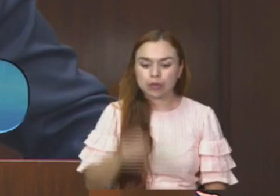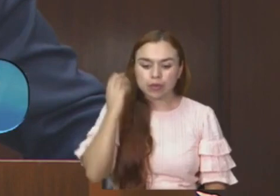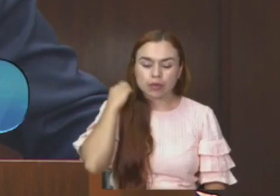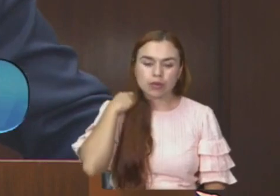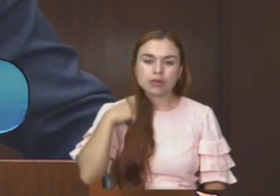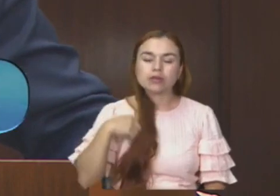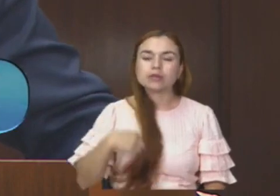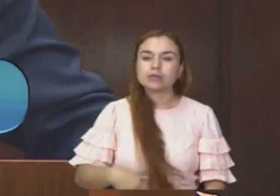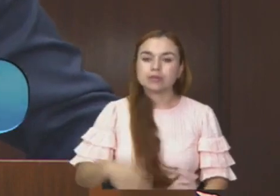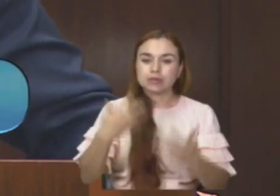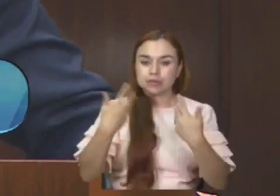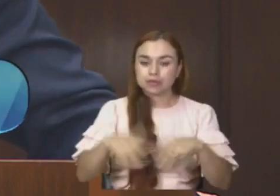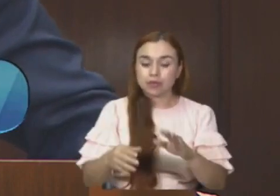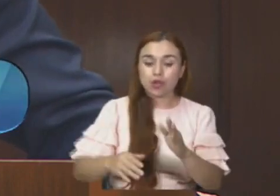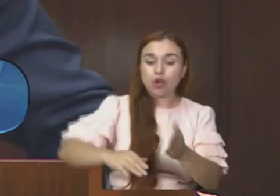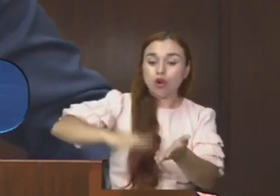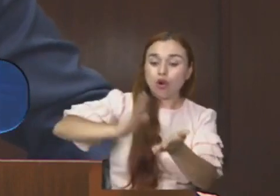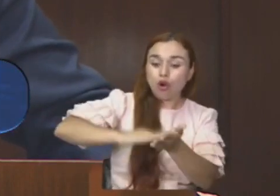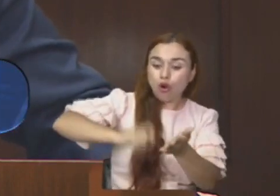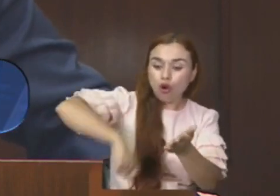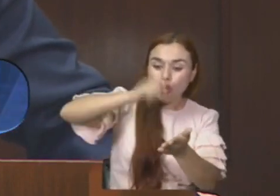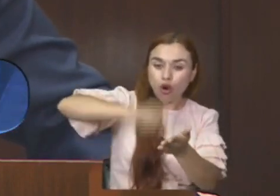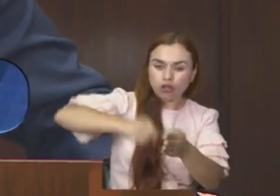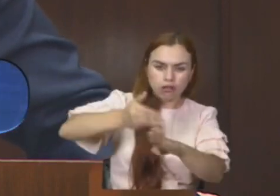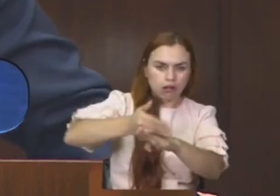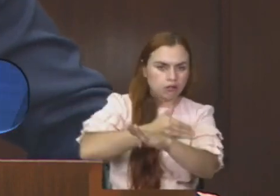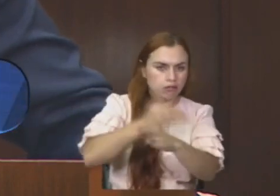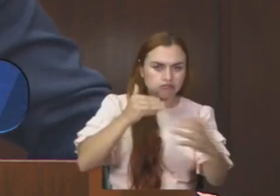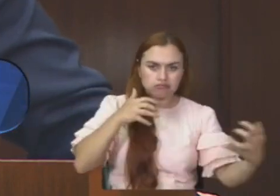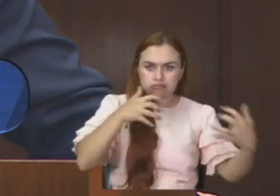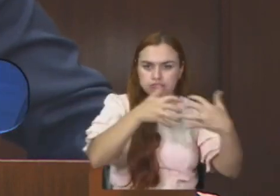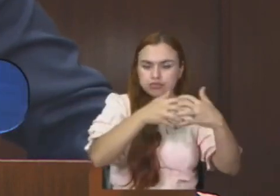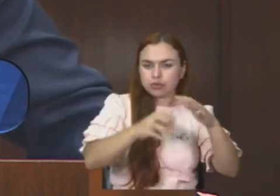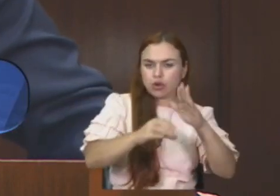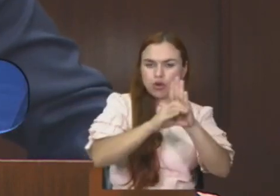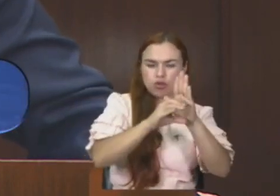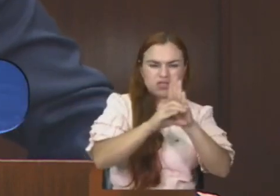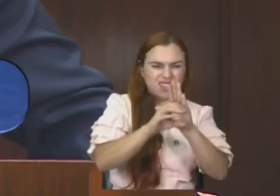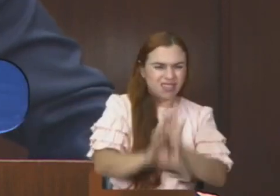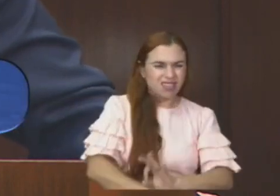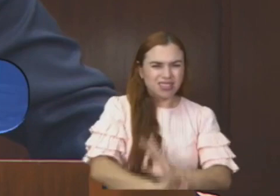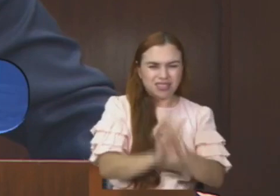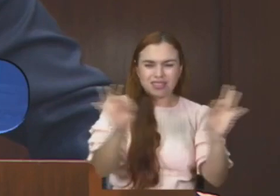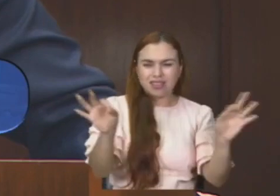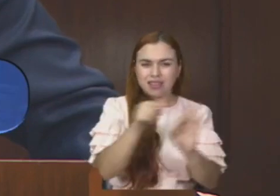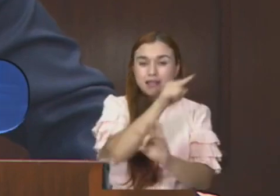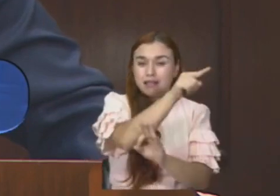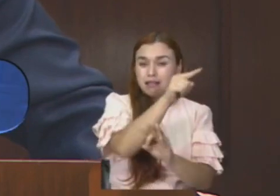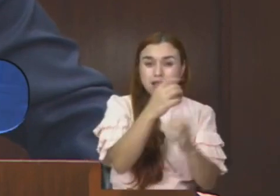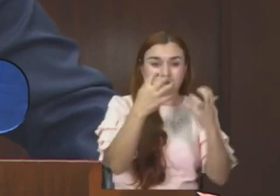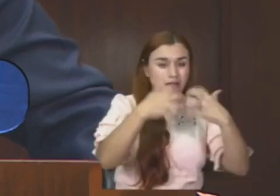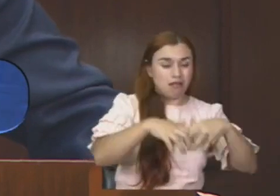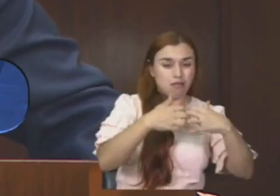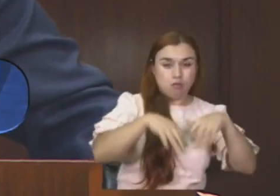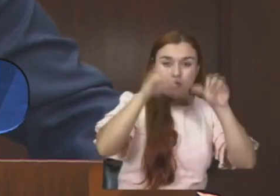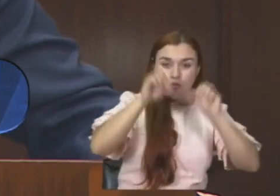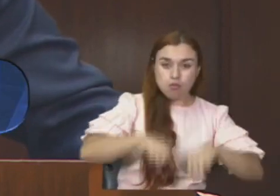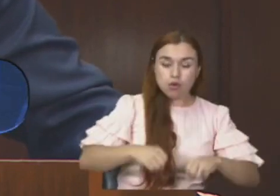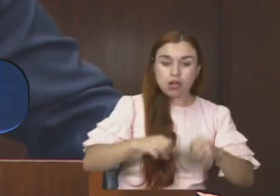existencia jurídica el contrato celebrado entre el Estado panameño y Minera Panamá, dejando a esta sin el derecho de goce de las